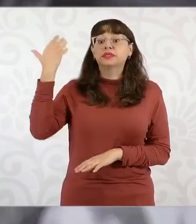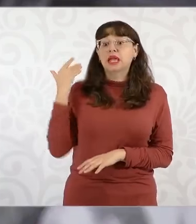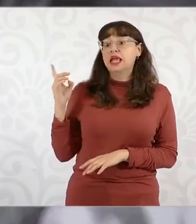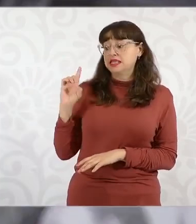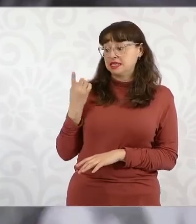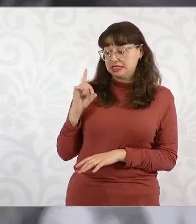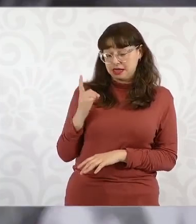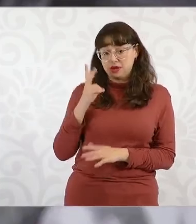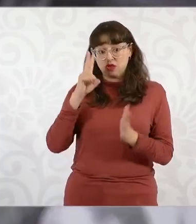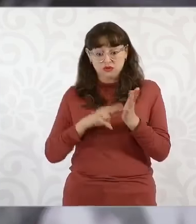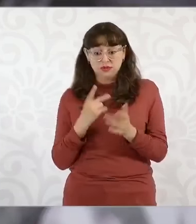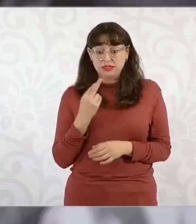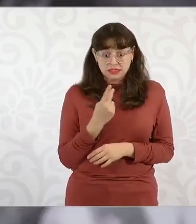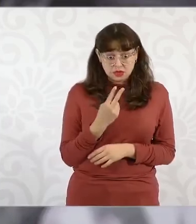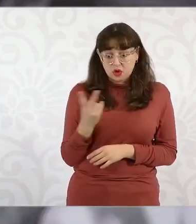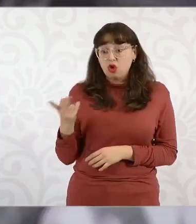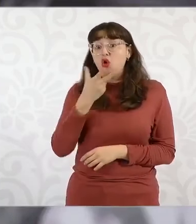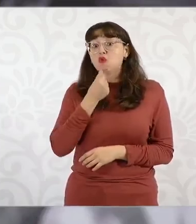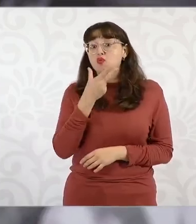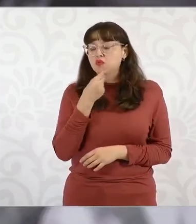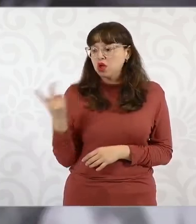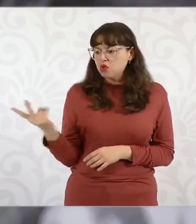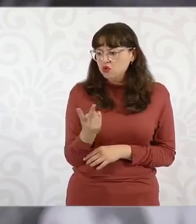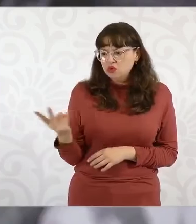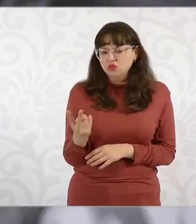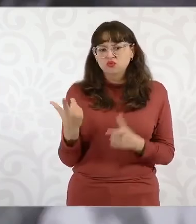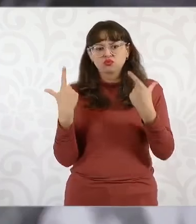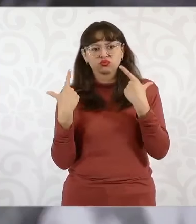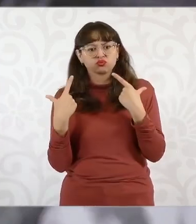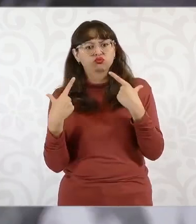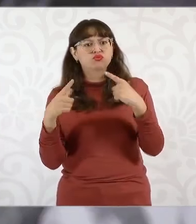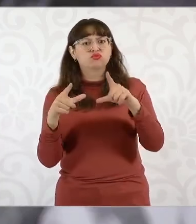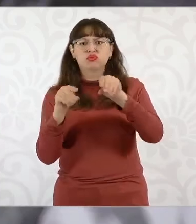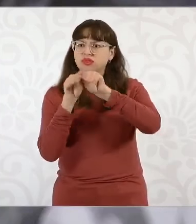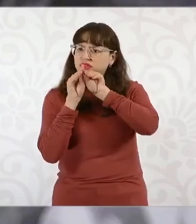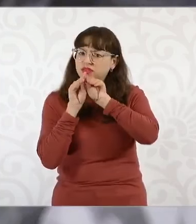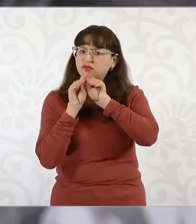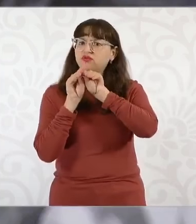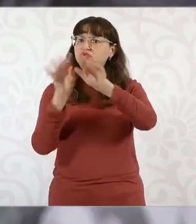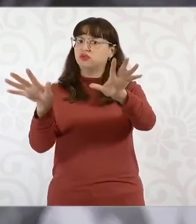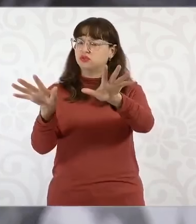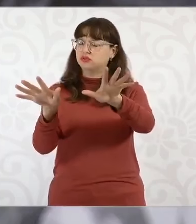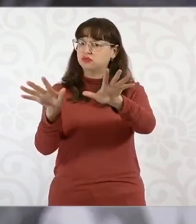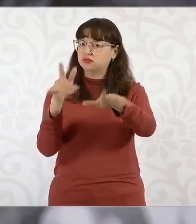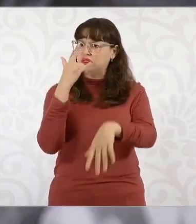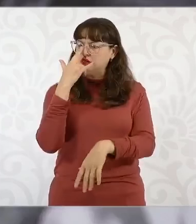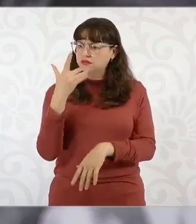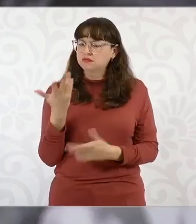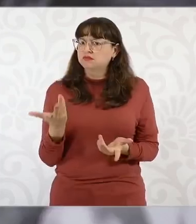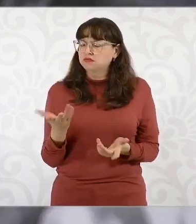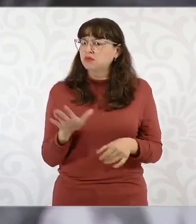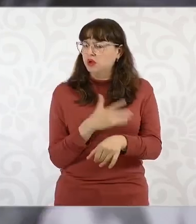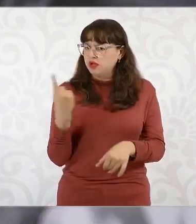La Derecha Diario hicieron una publicación debido a que aquí denunciamos que eran parte de esta